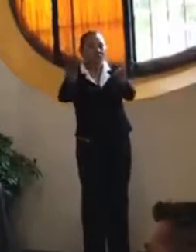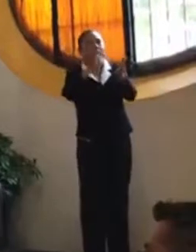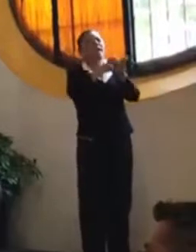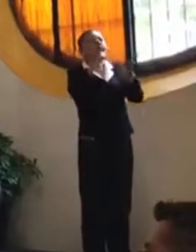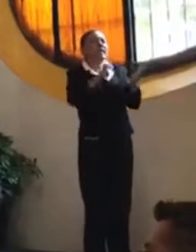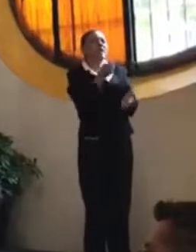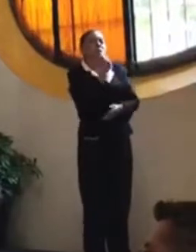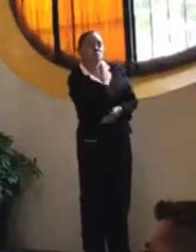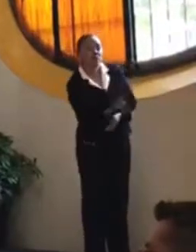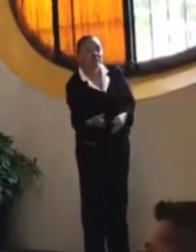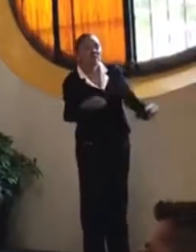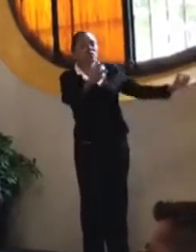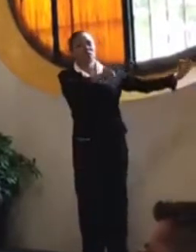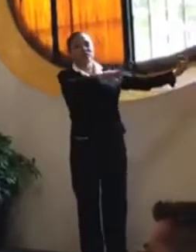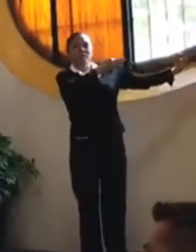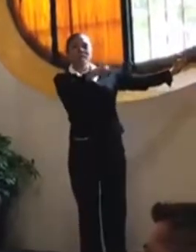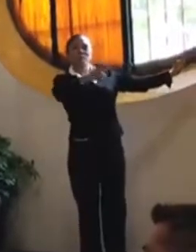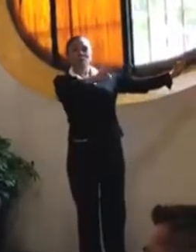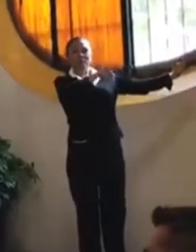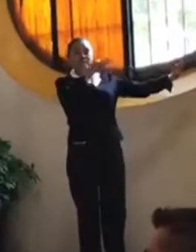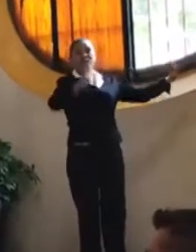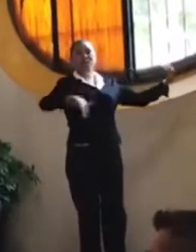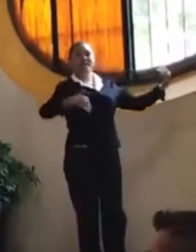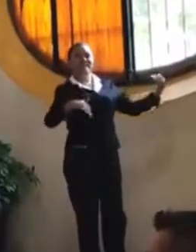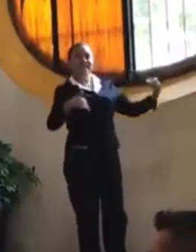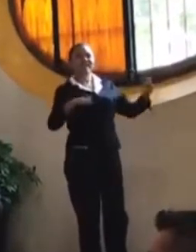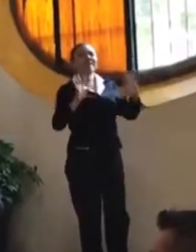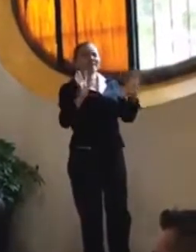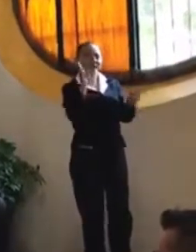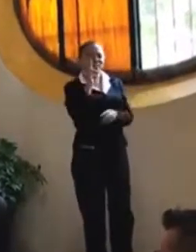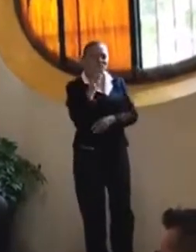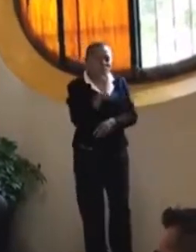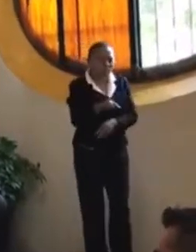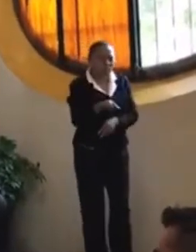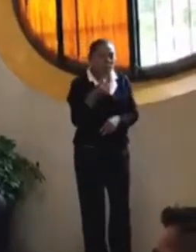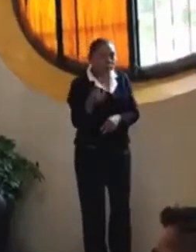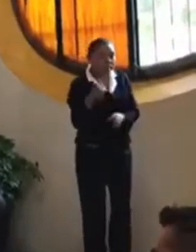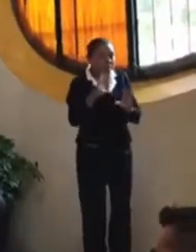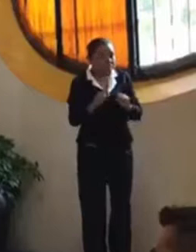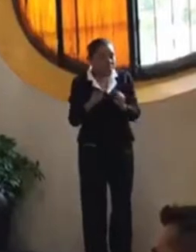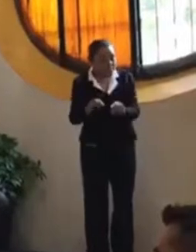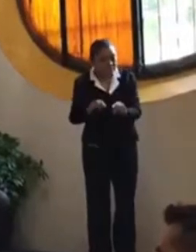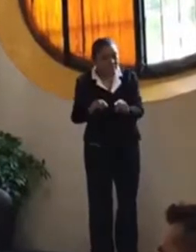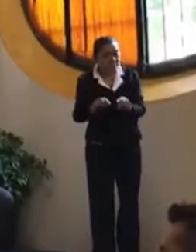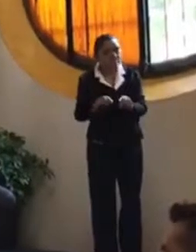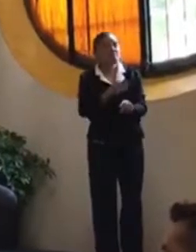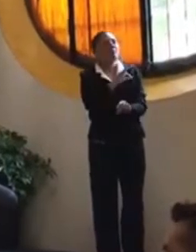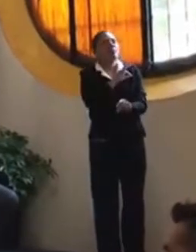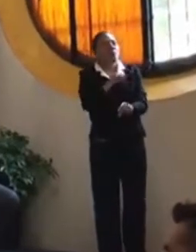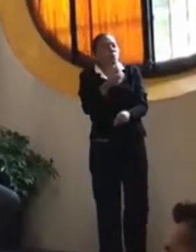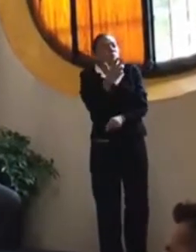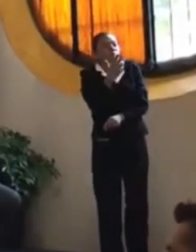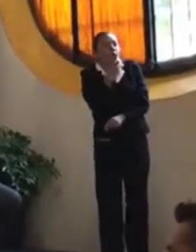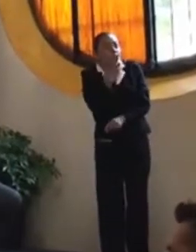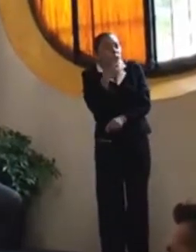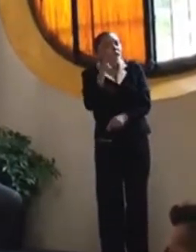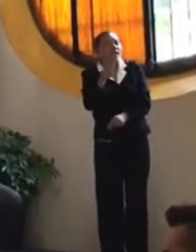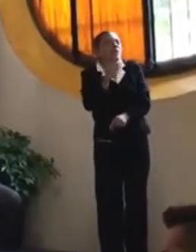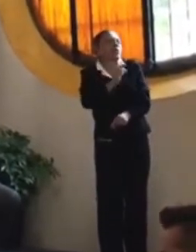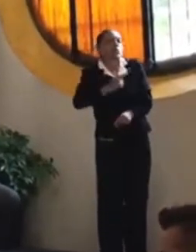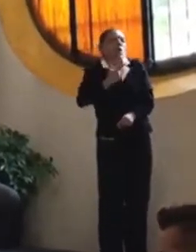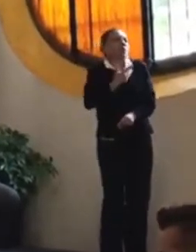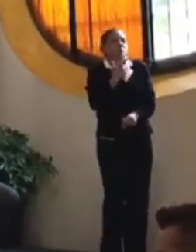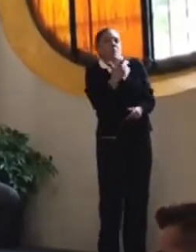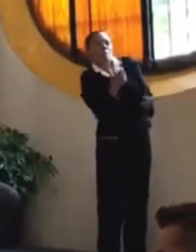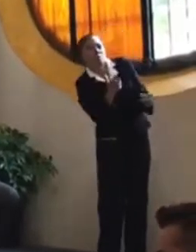guitarra, un instrumento, no toca un arma. Lo hemos comprobado y probado afuera. Hay que tratar de utilizar también herramientas de la